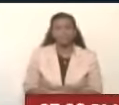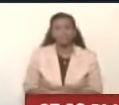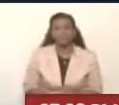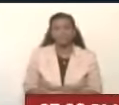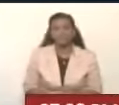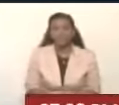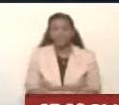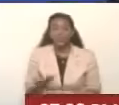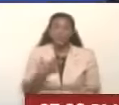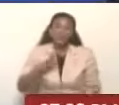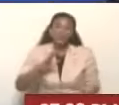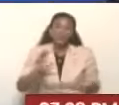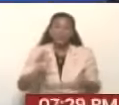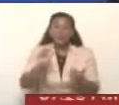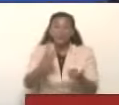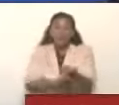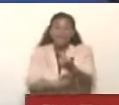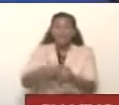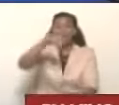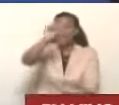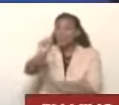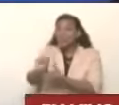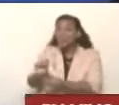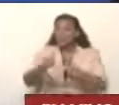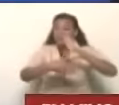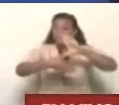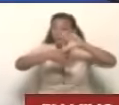Yo soy el hermano suramericano de Xi